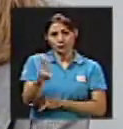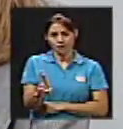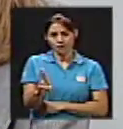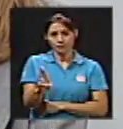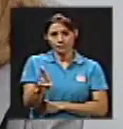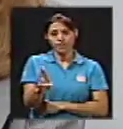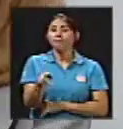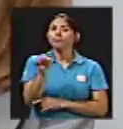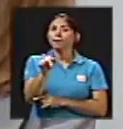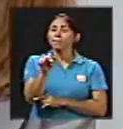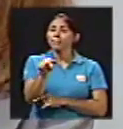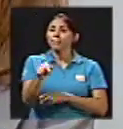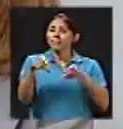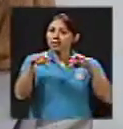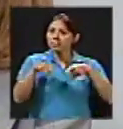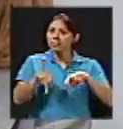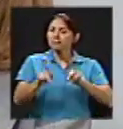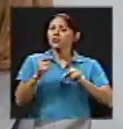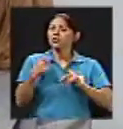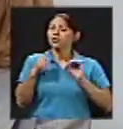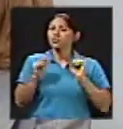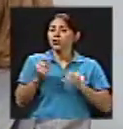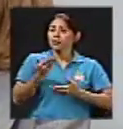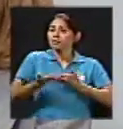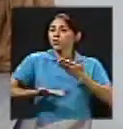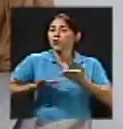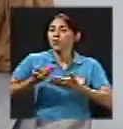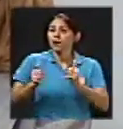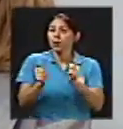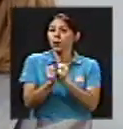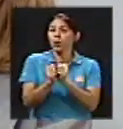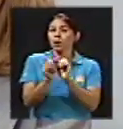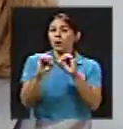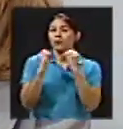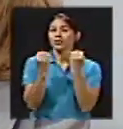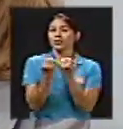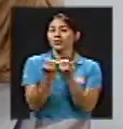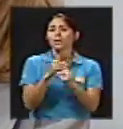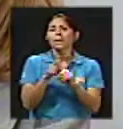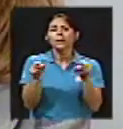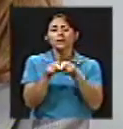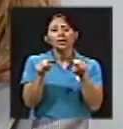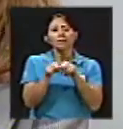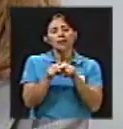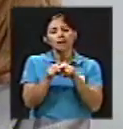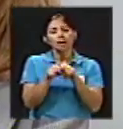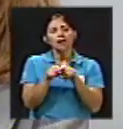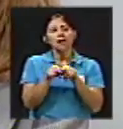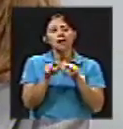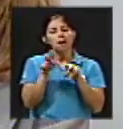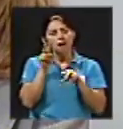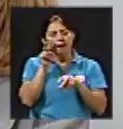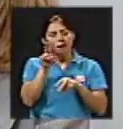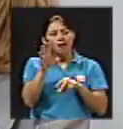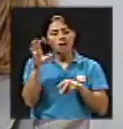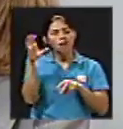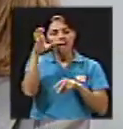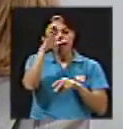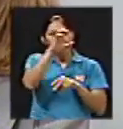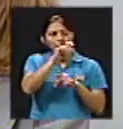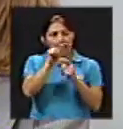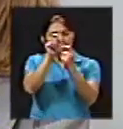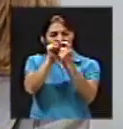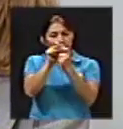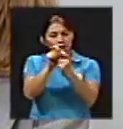algún de alguna manera, como le digo, hacer esa contribución a la organización, pero por otro lado también llegar a conocer en gran nivel de detalle lo que